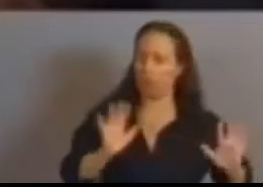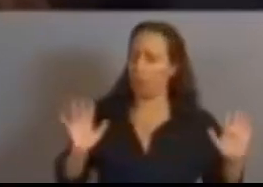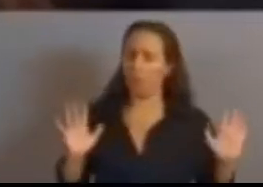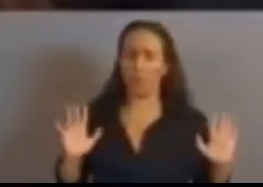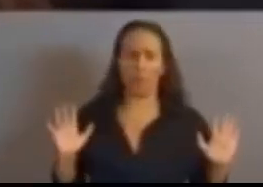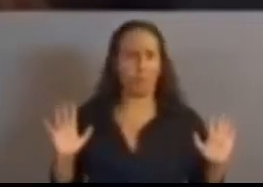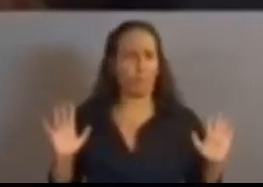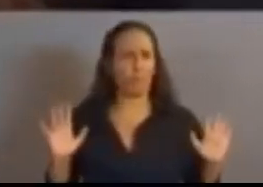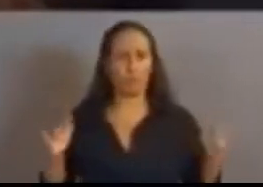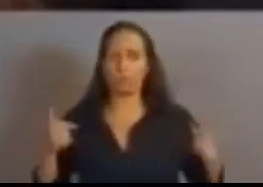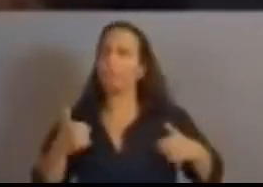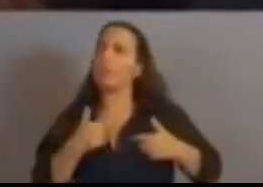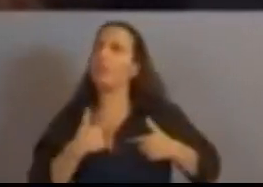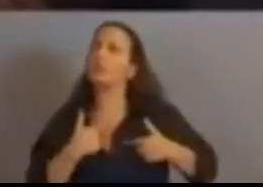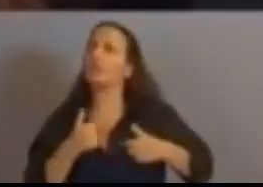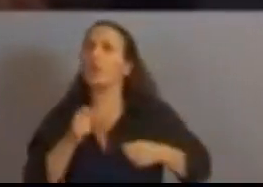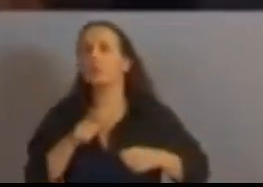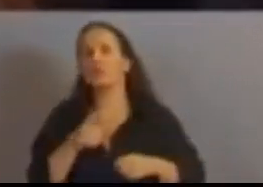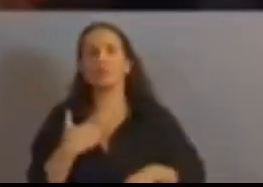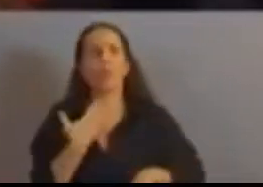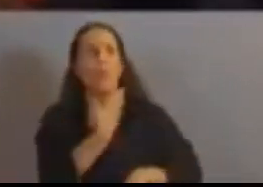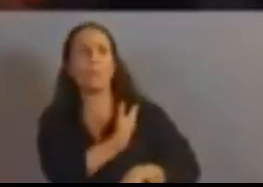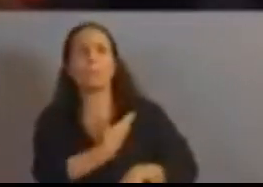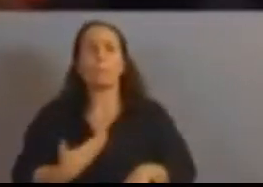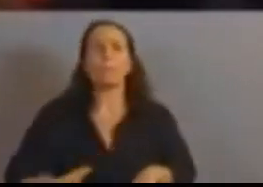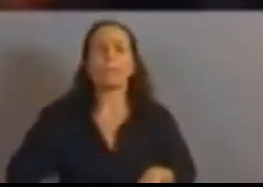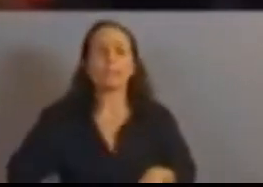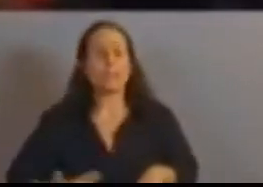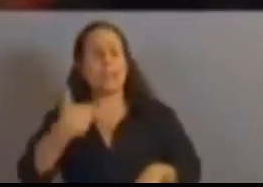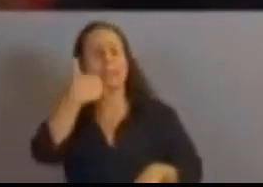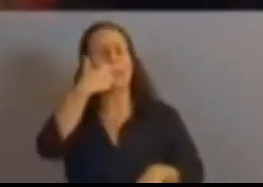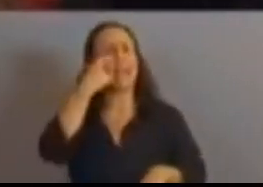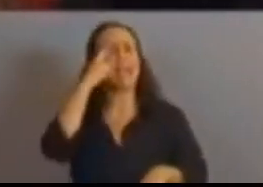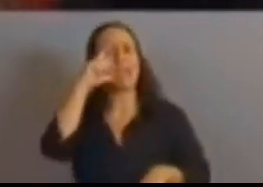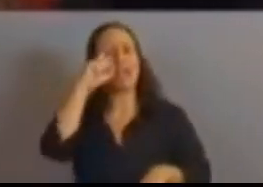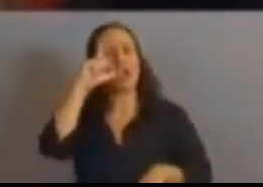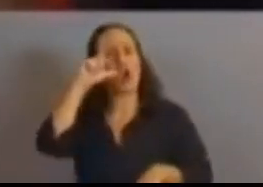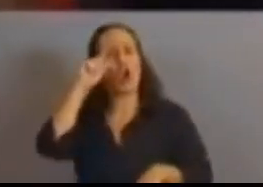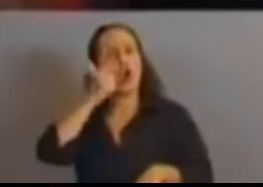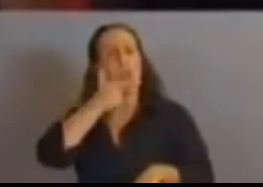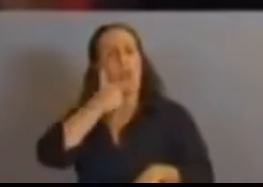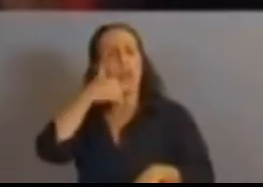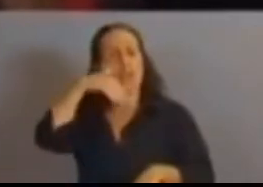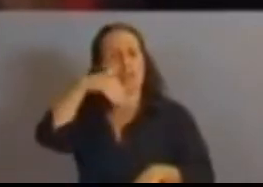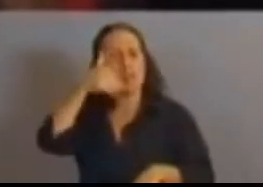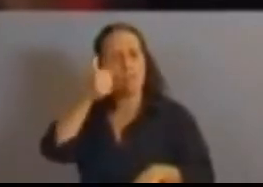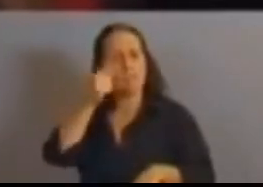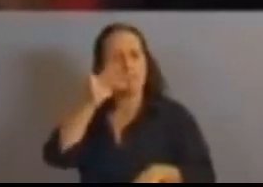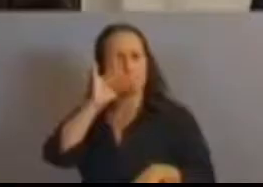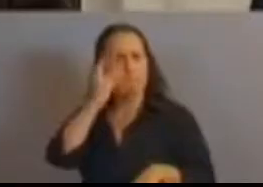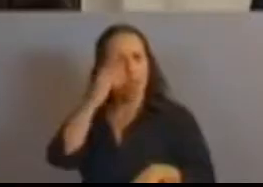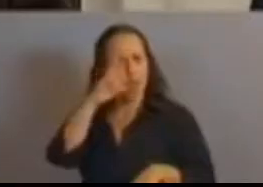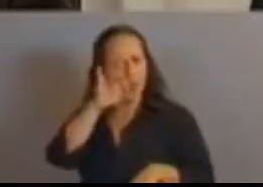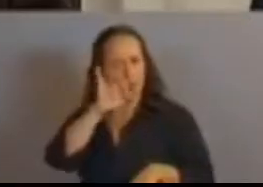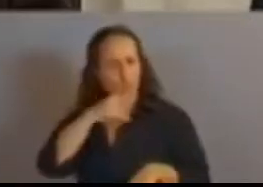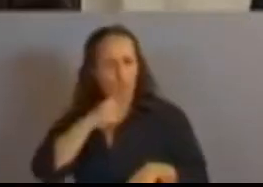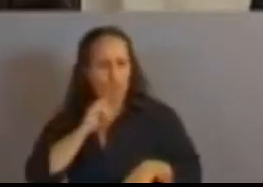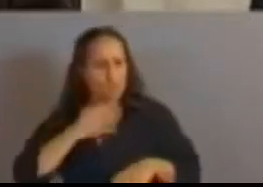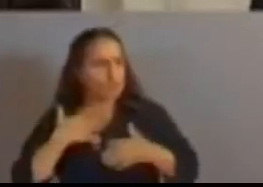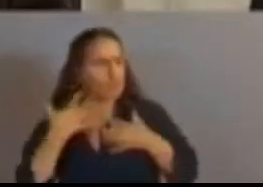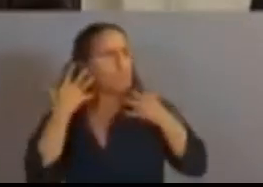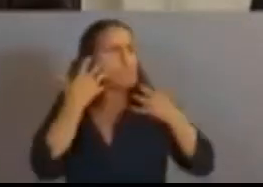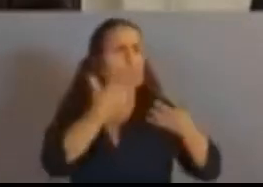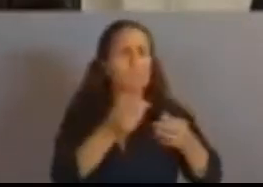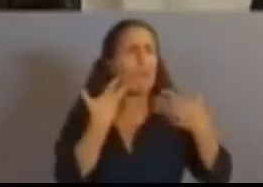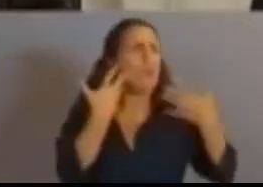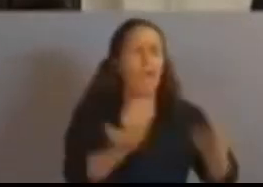No vengo a defender al presidente Nicolás Maduro. Vengo a defender